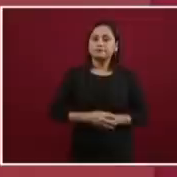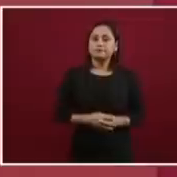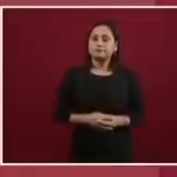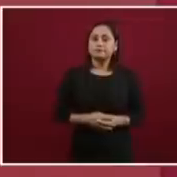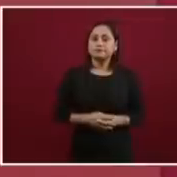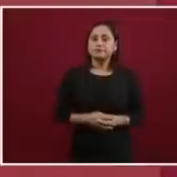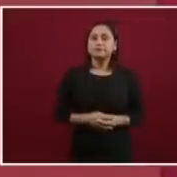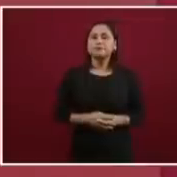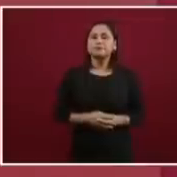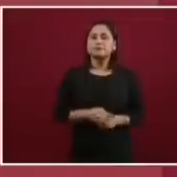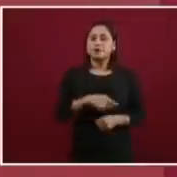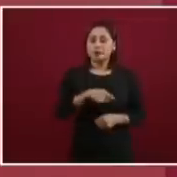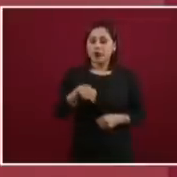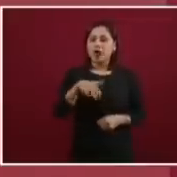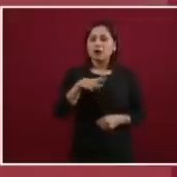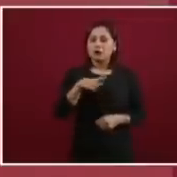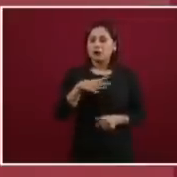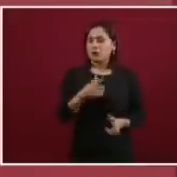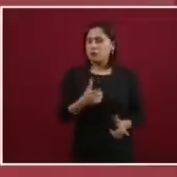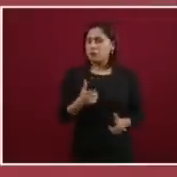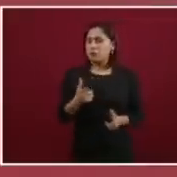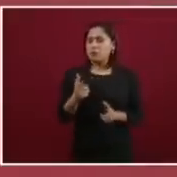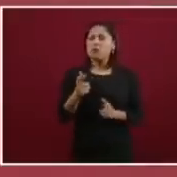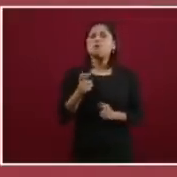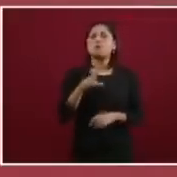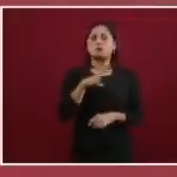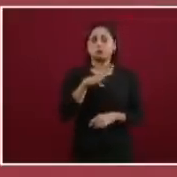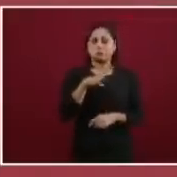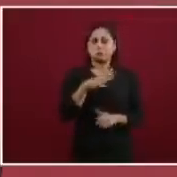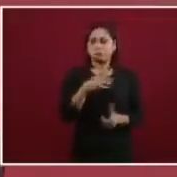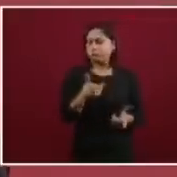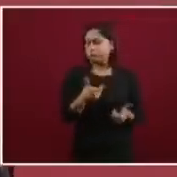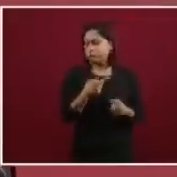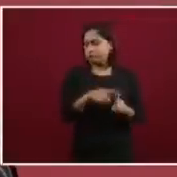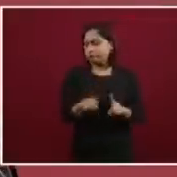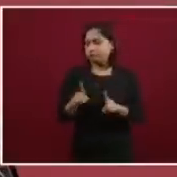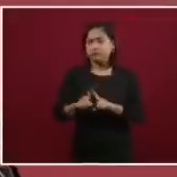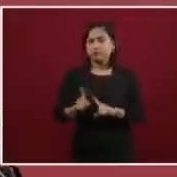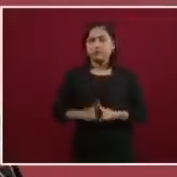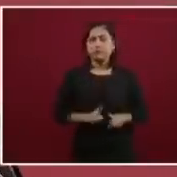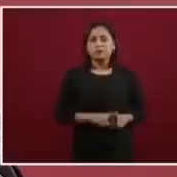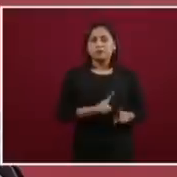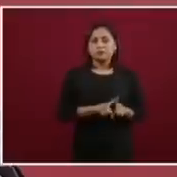el armamento necesario pero no es eso